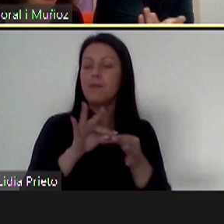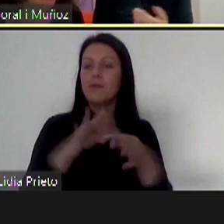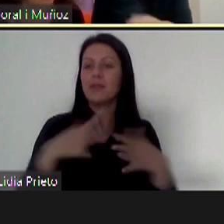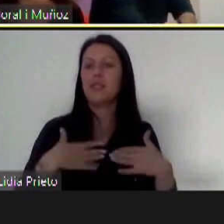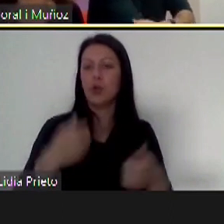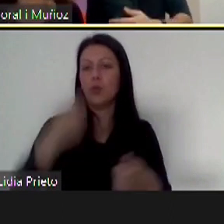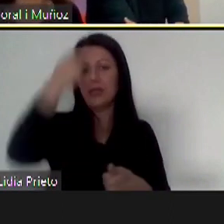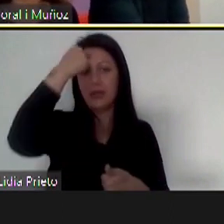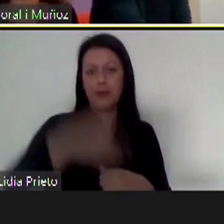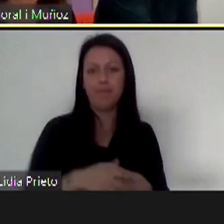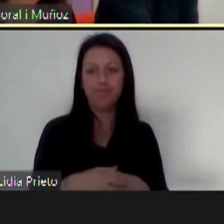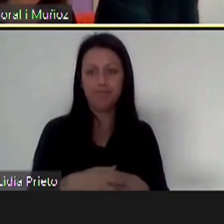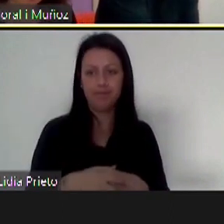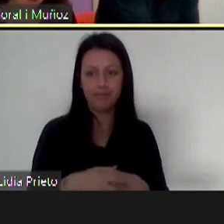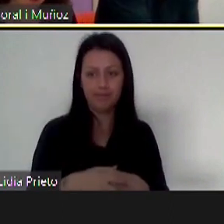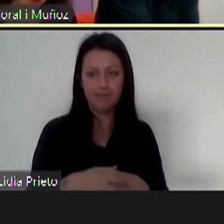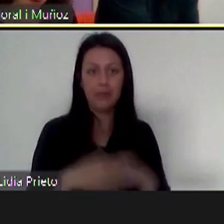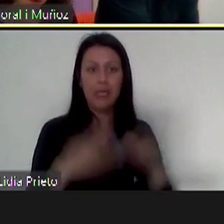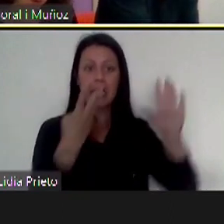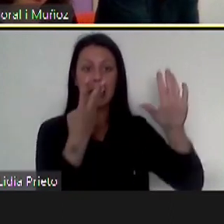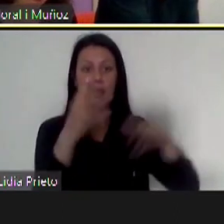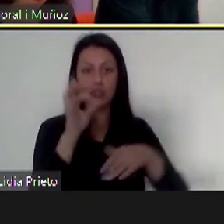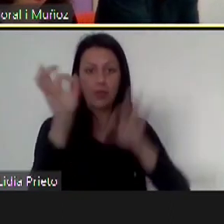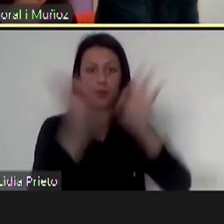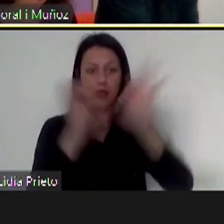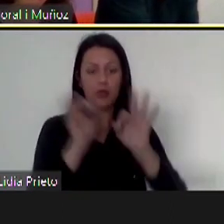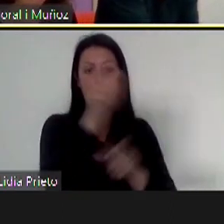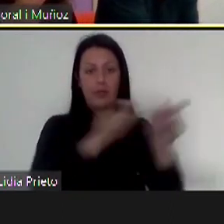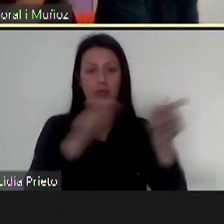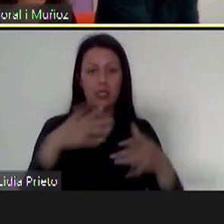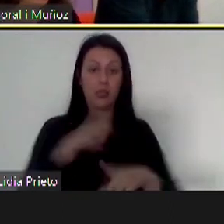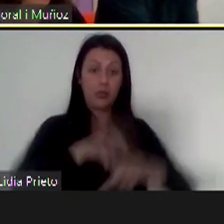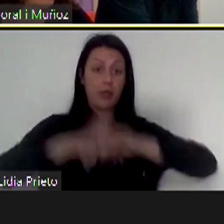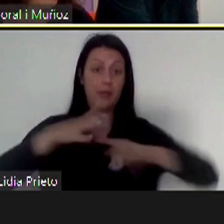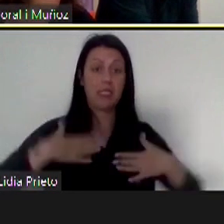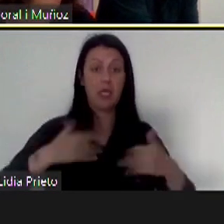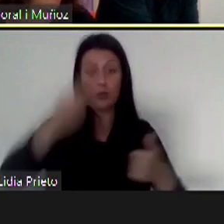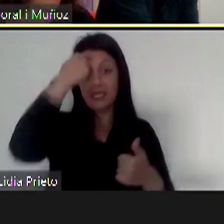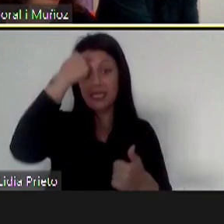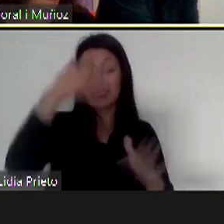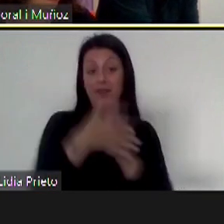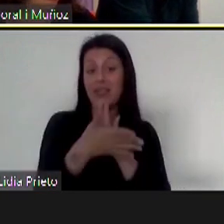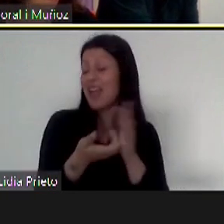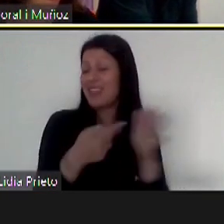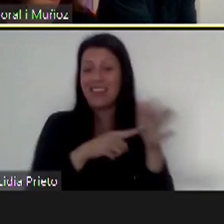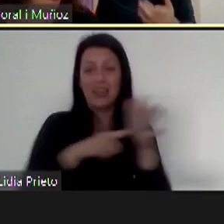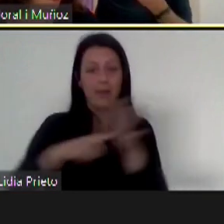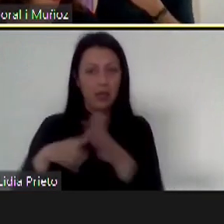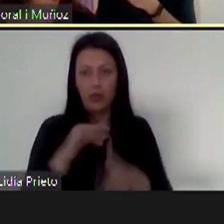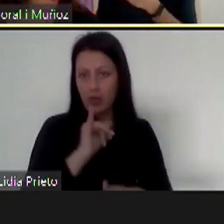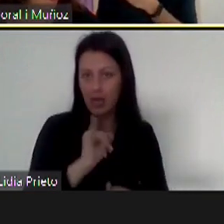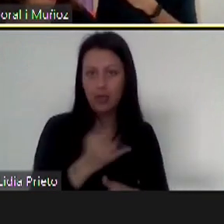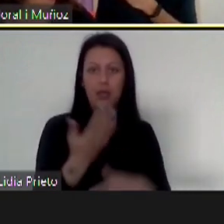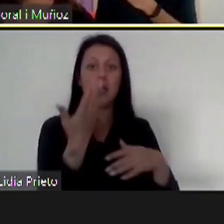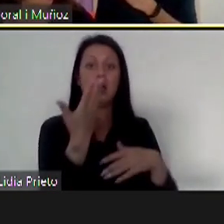Pero también destacar que el 80% de las personas con problemas de salud mental sufren algún tipo de discriminación. 50,7% de